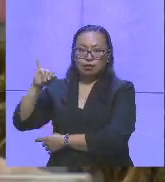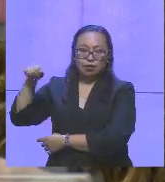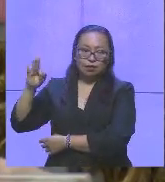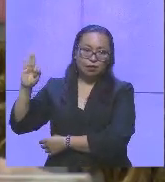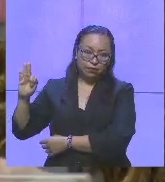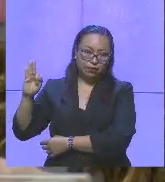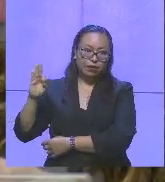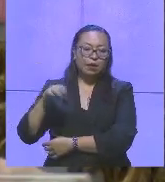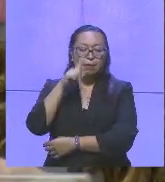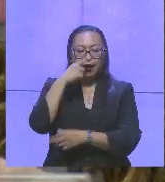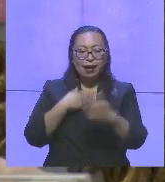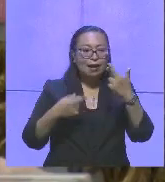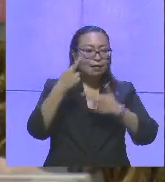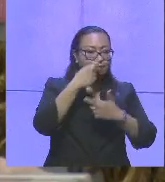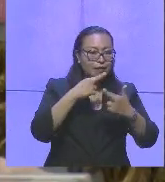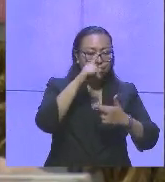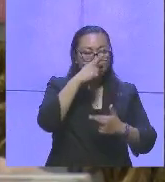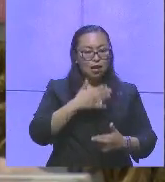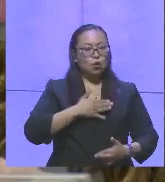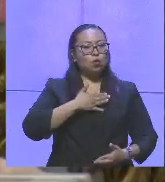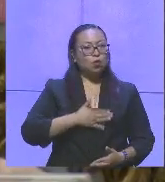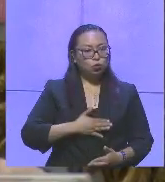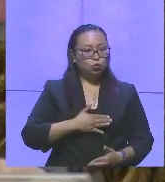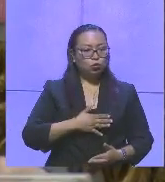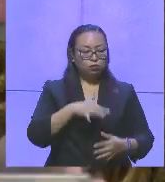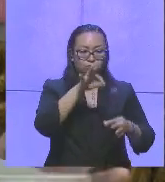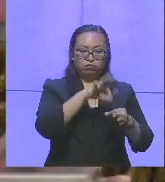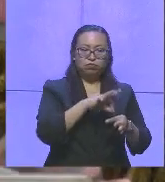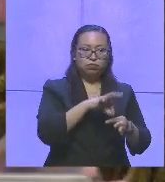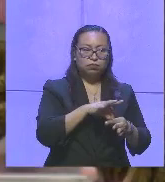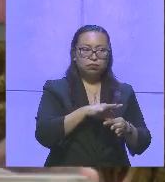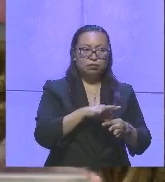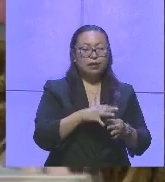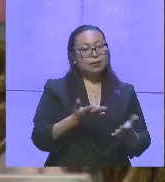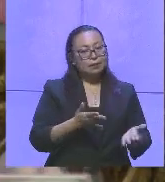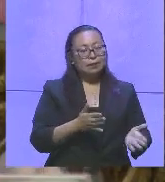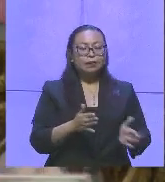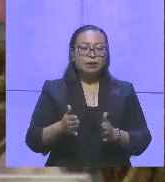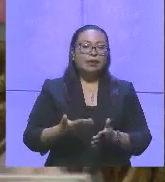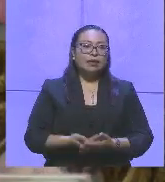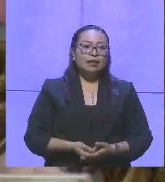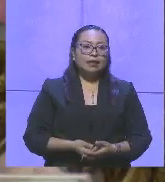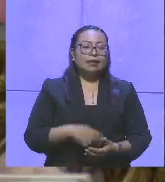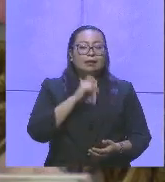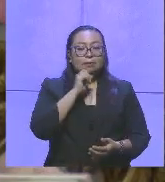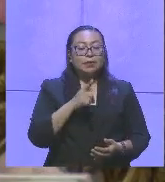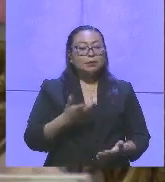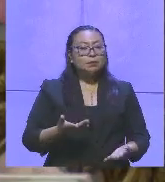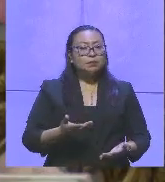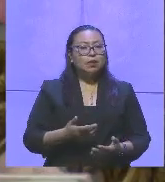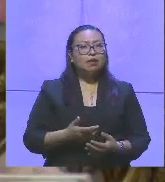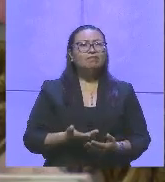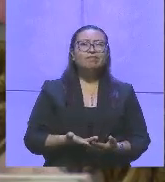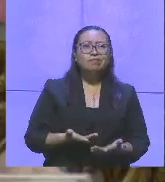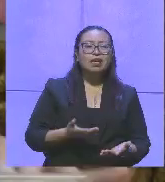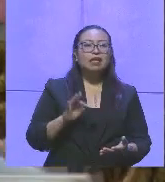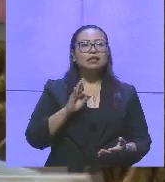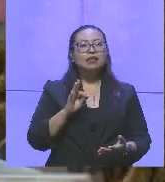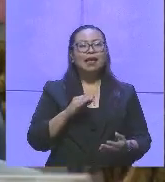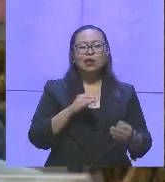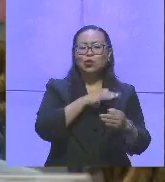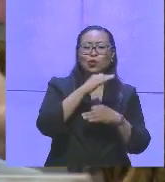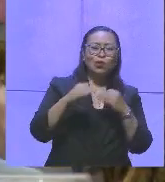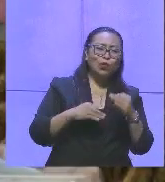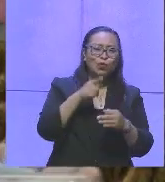Electoral en su revisión de justicia electoral. Por supuesto, todos los aspectos, no todos los aspectos electorales